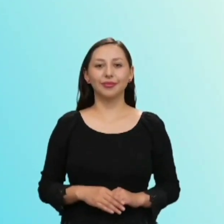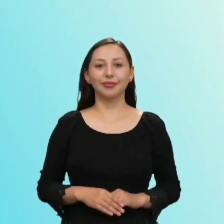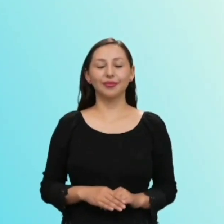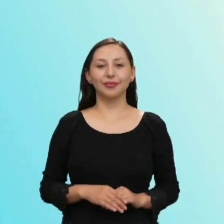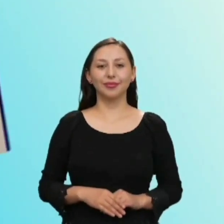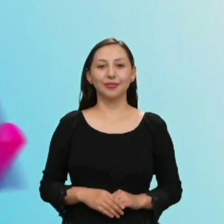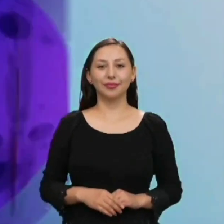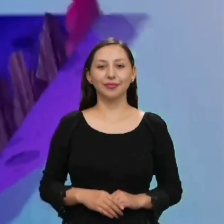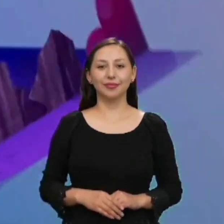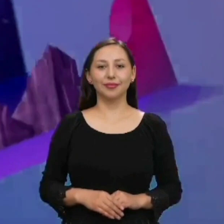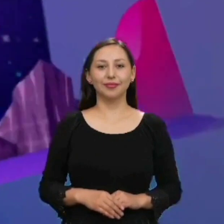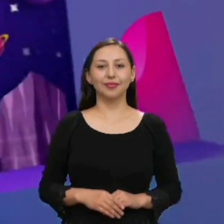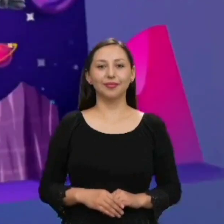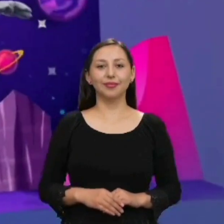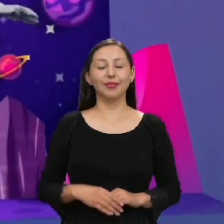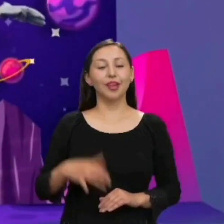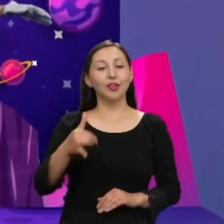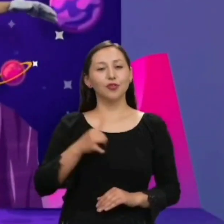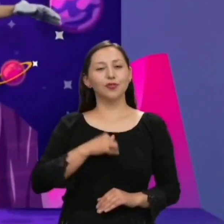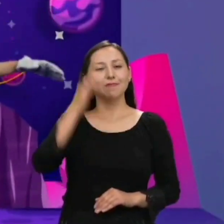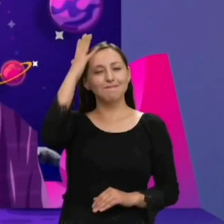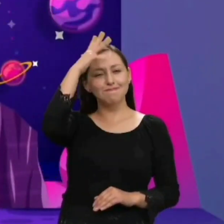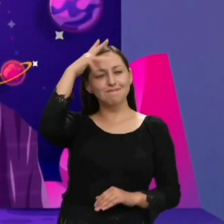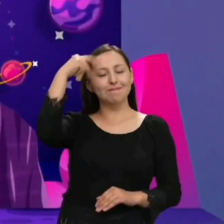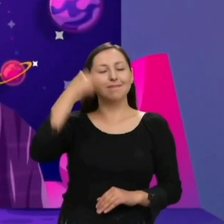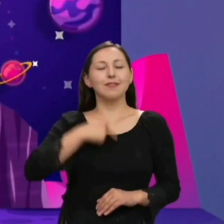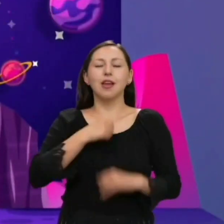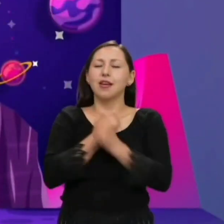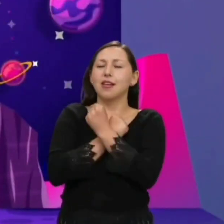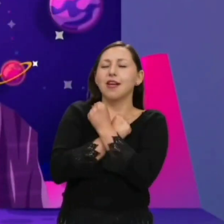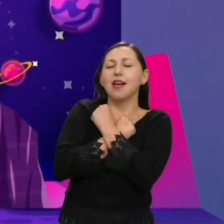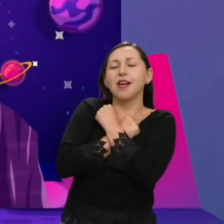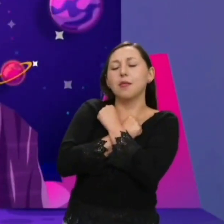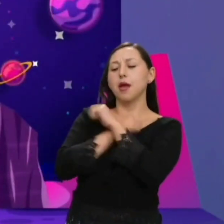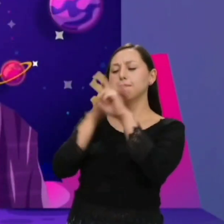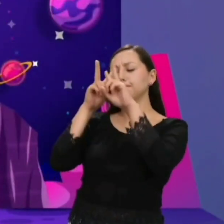sincronización. Mi pasión es investigar.